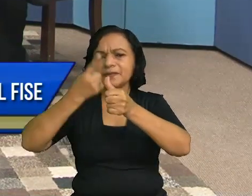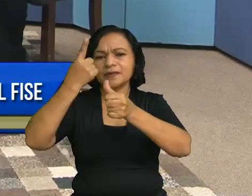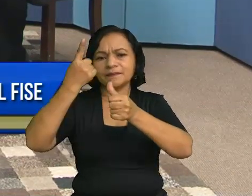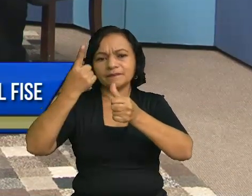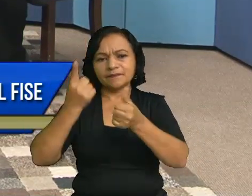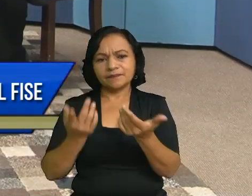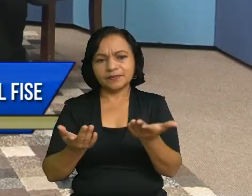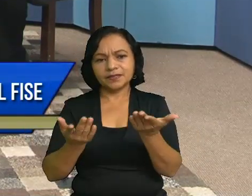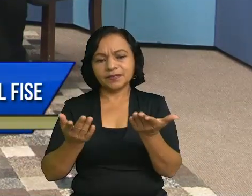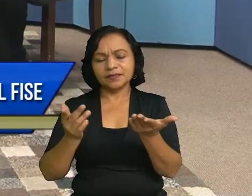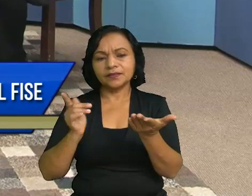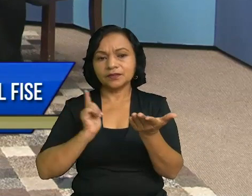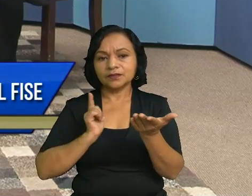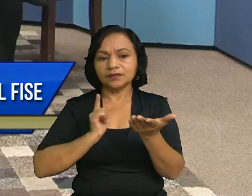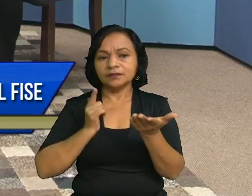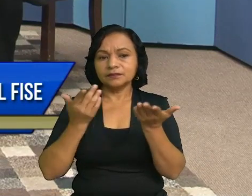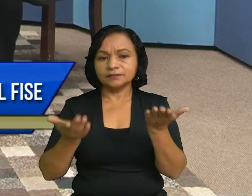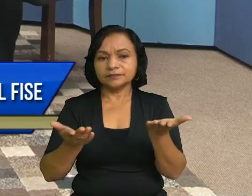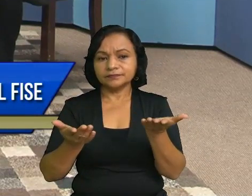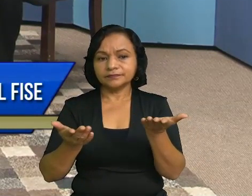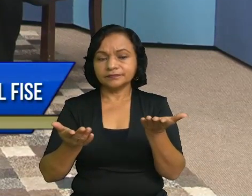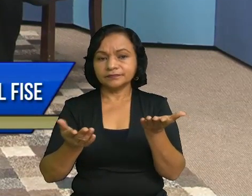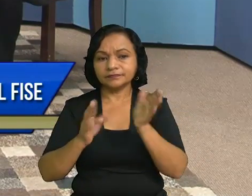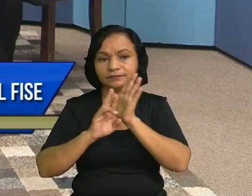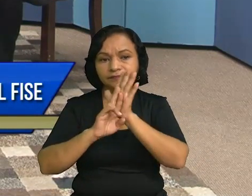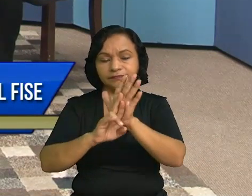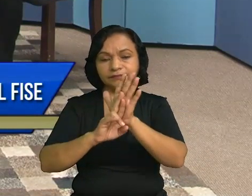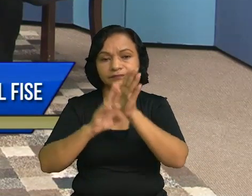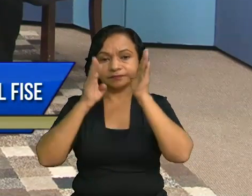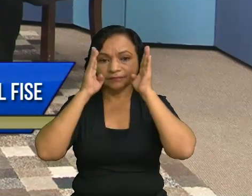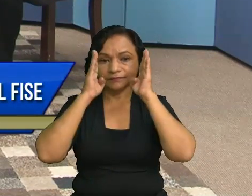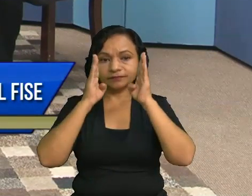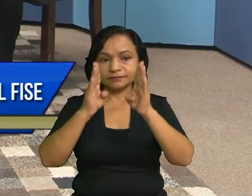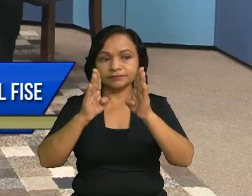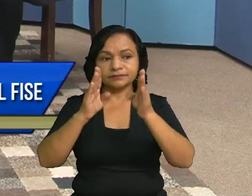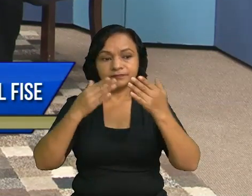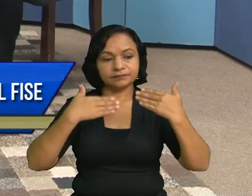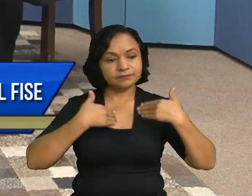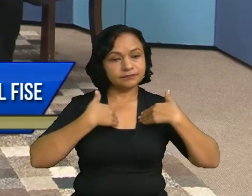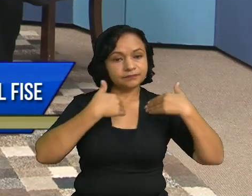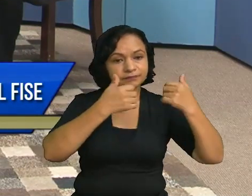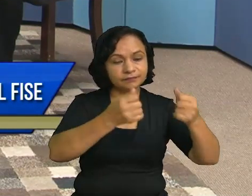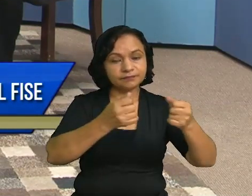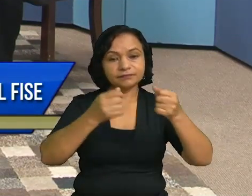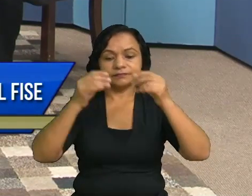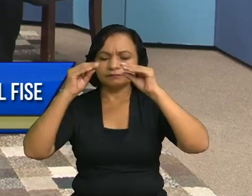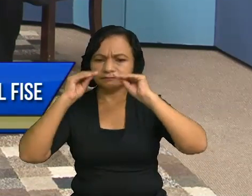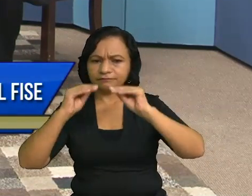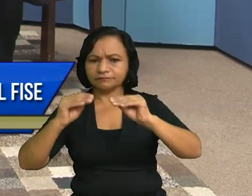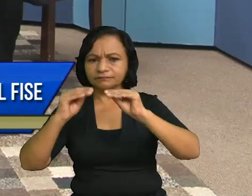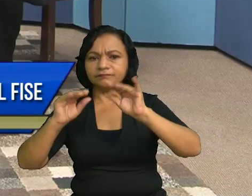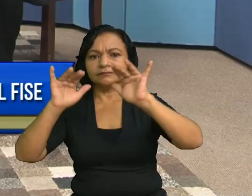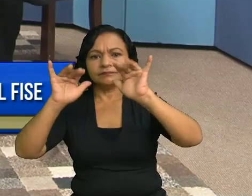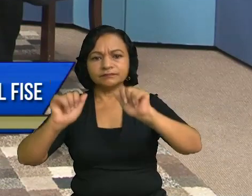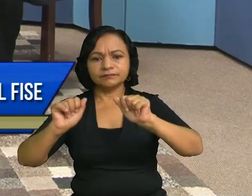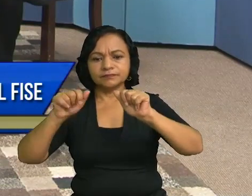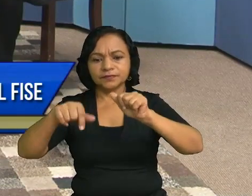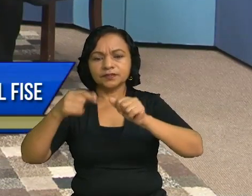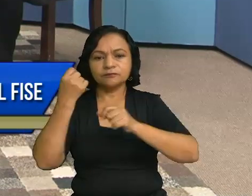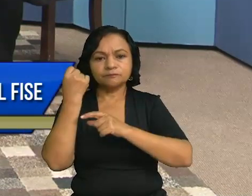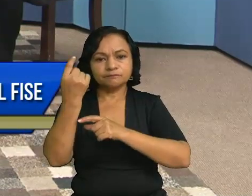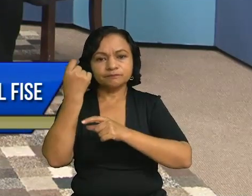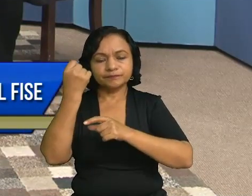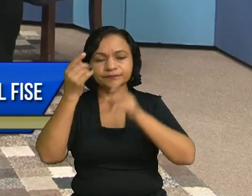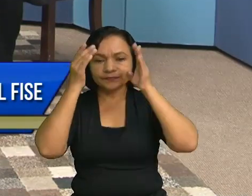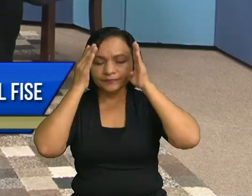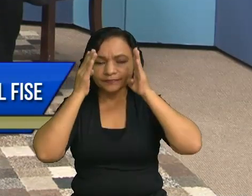tenemos casi resuelto la cobertura en salud la cobertura en educación entonces ahora no hace falta